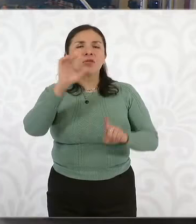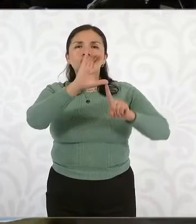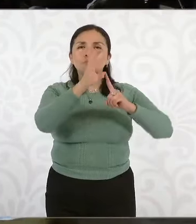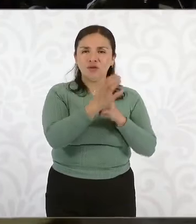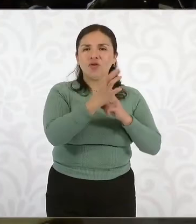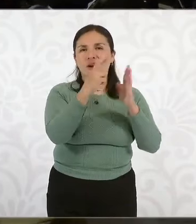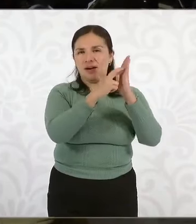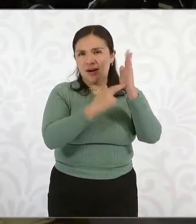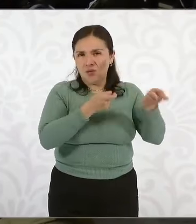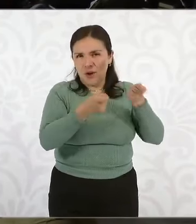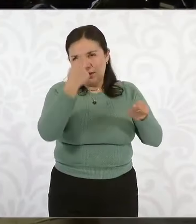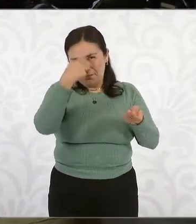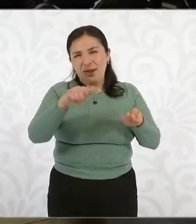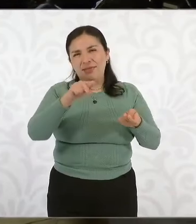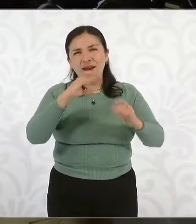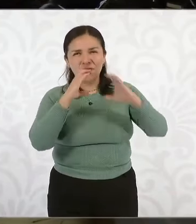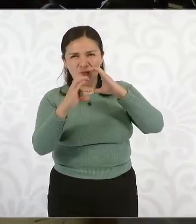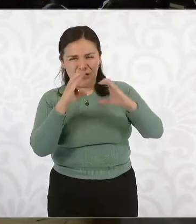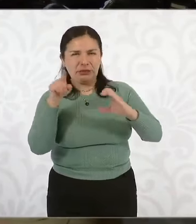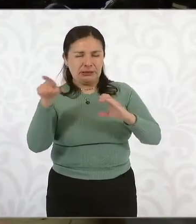conocer detalles de los lineamientos